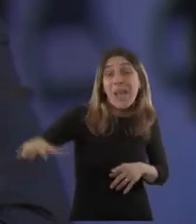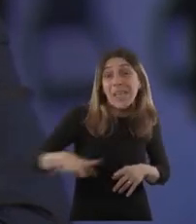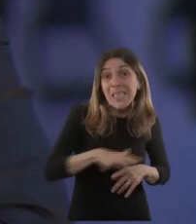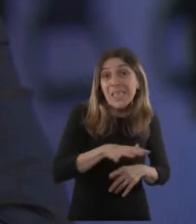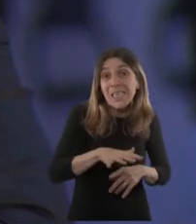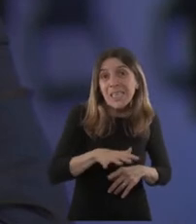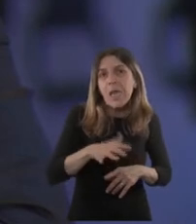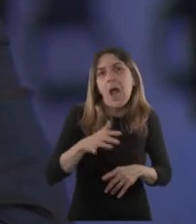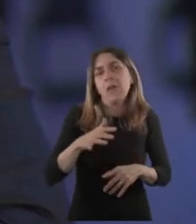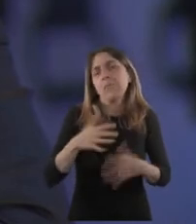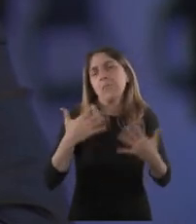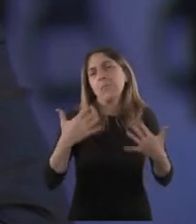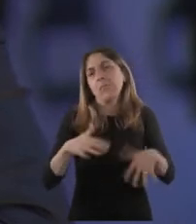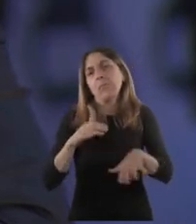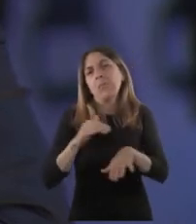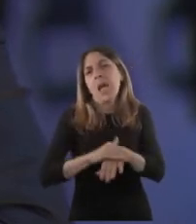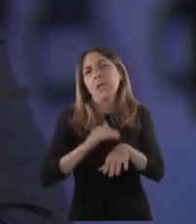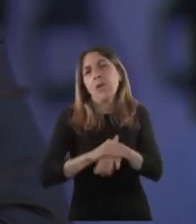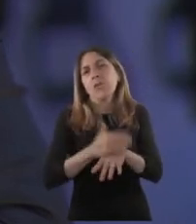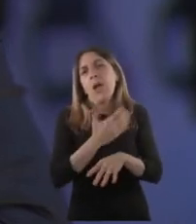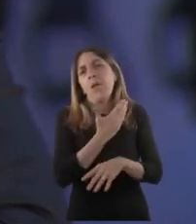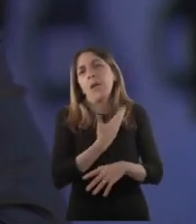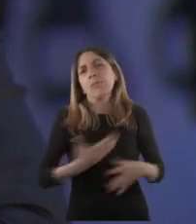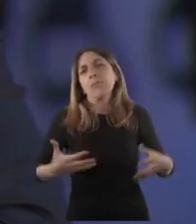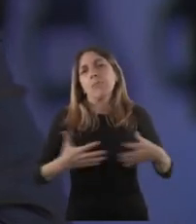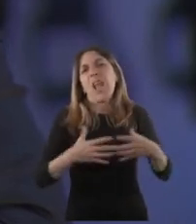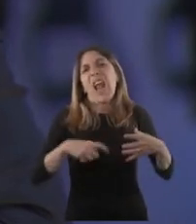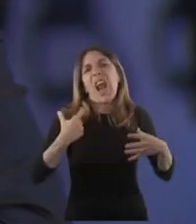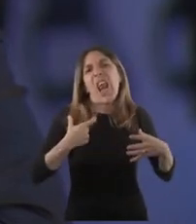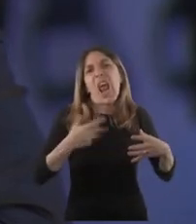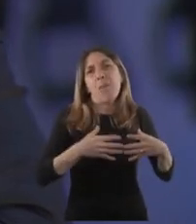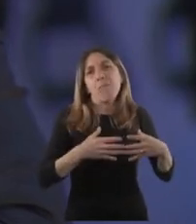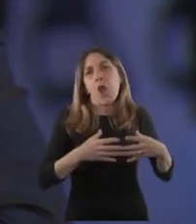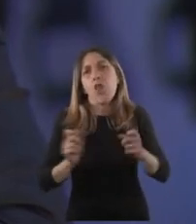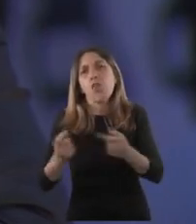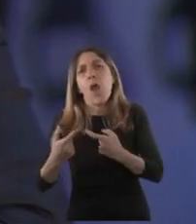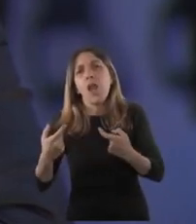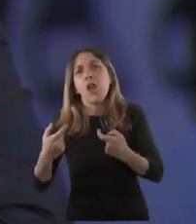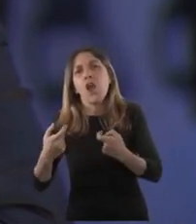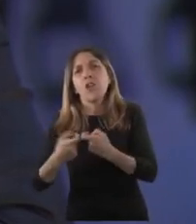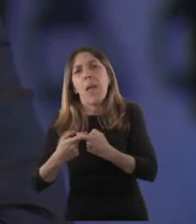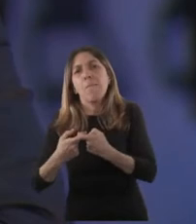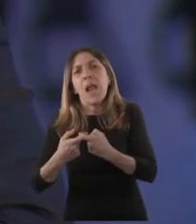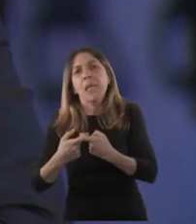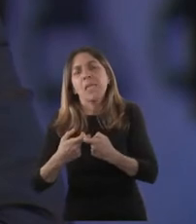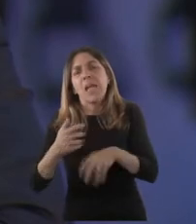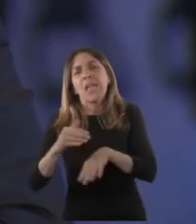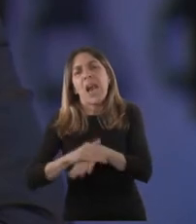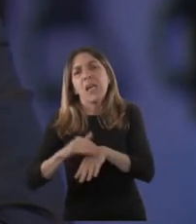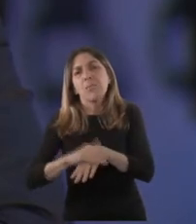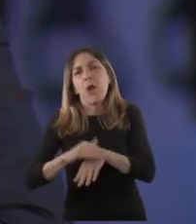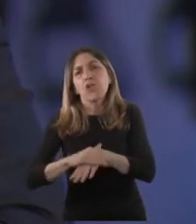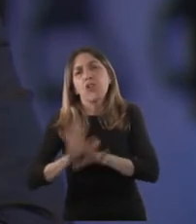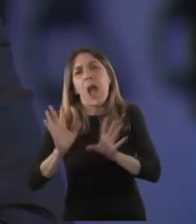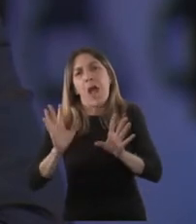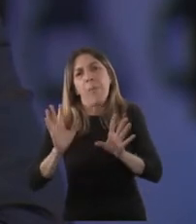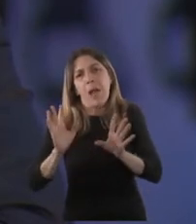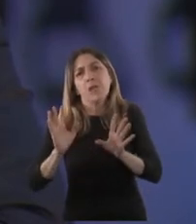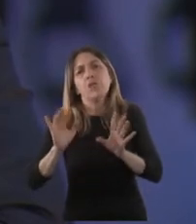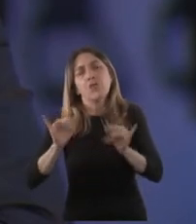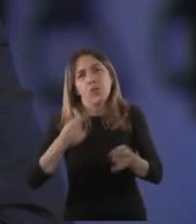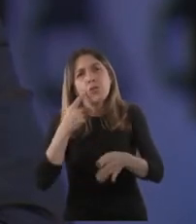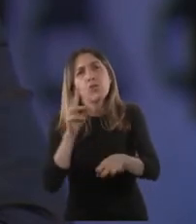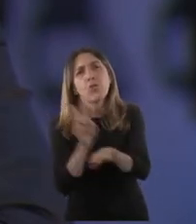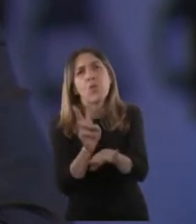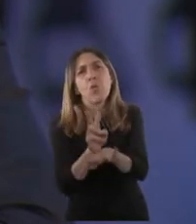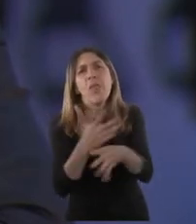altísima responsabilidad en su dirigencia gremial y en su dirigencia empresarial en el cumplimiento del cuidado de la salud